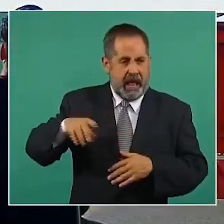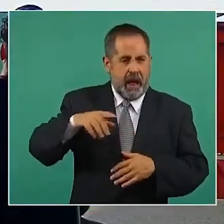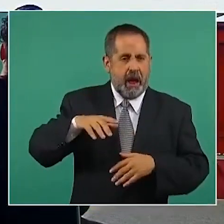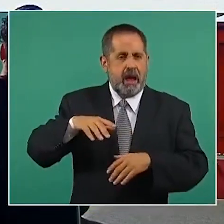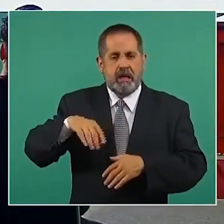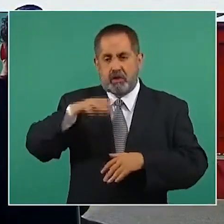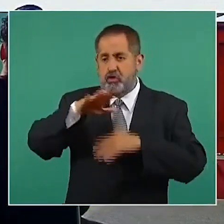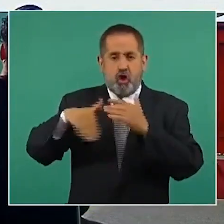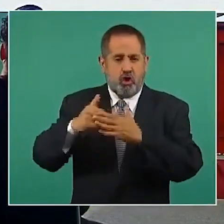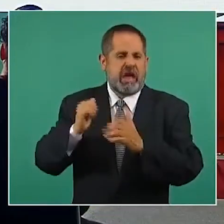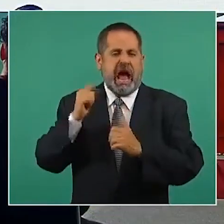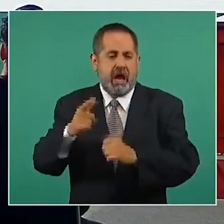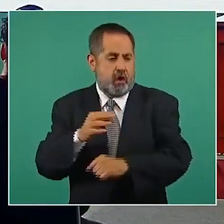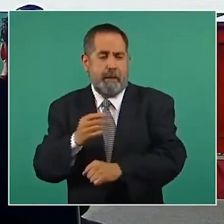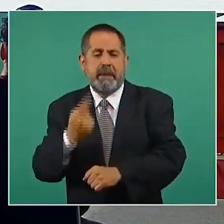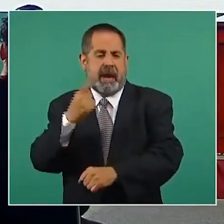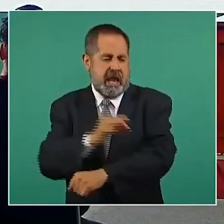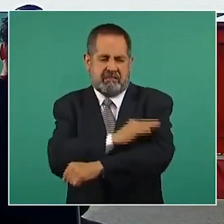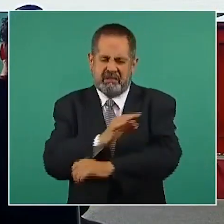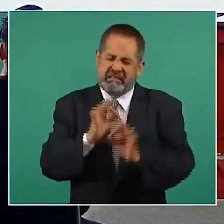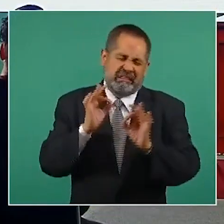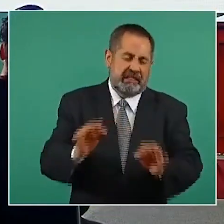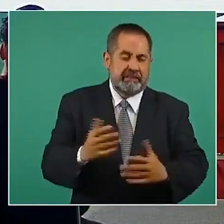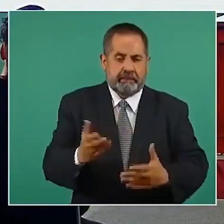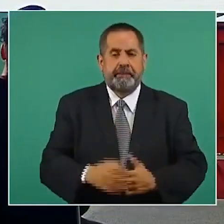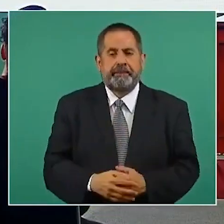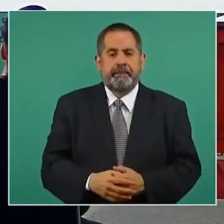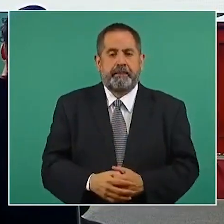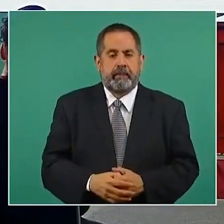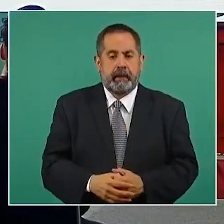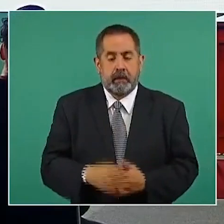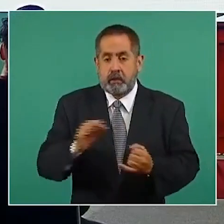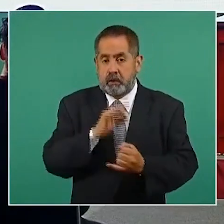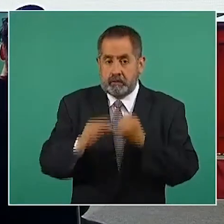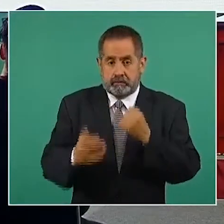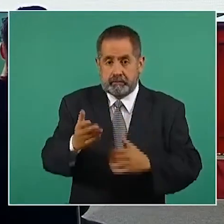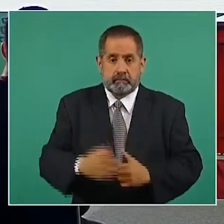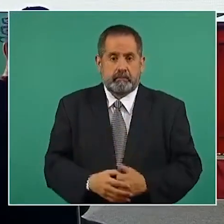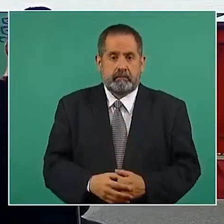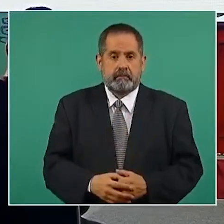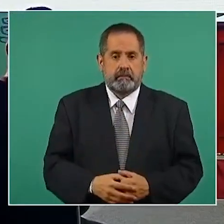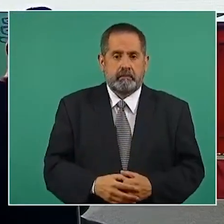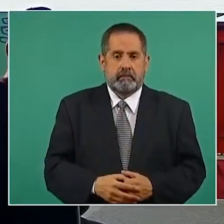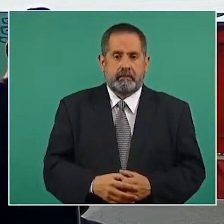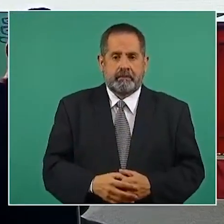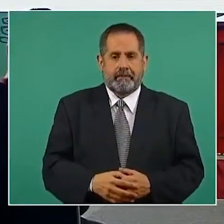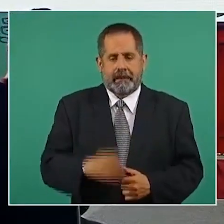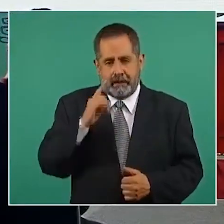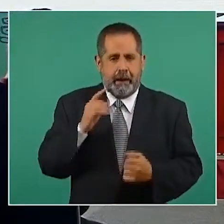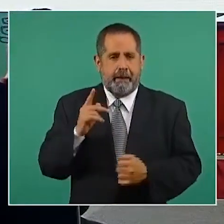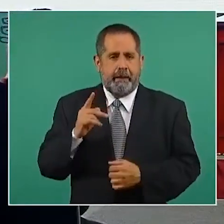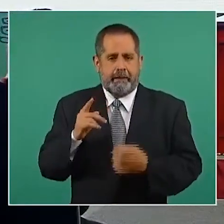edad, van a tener al menos la primera dosis. La siguiente, por favor. Y por último, Bueno, la penúltima es